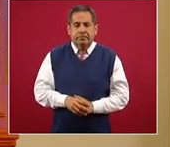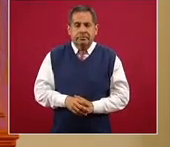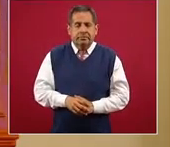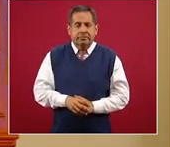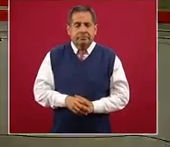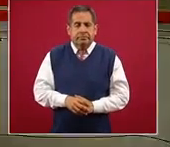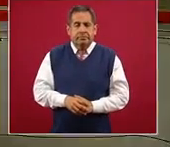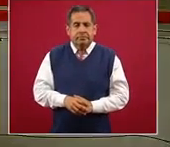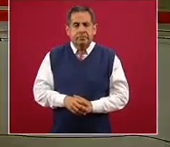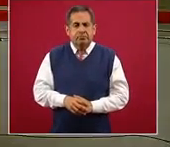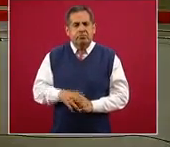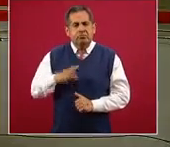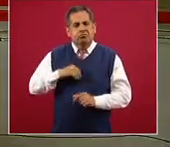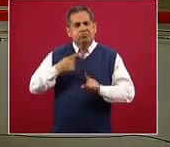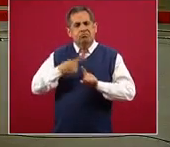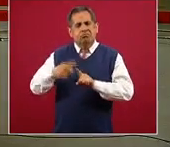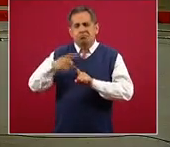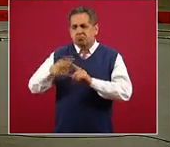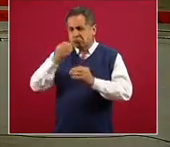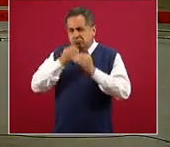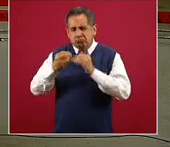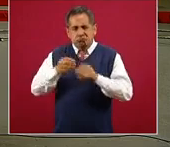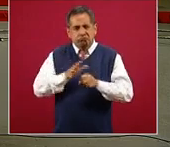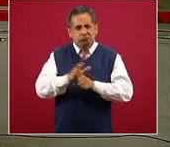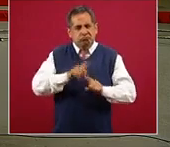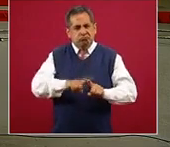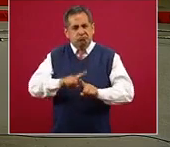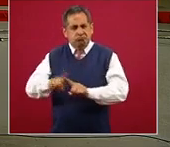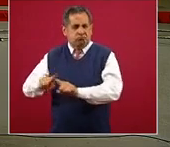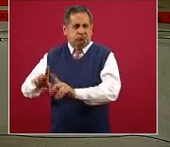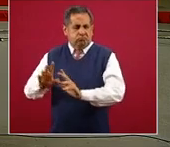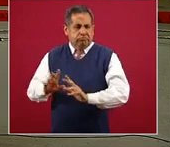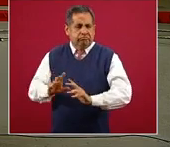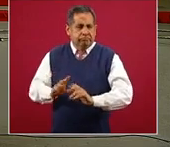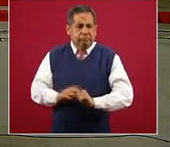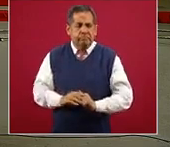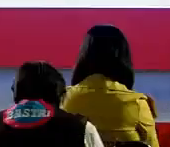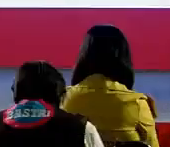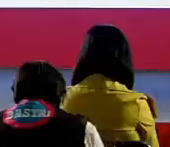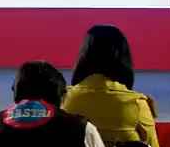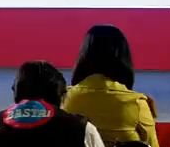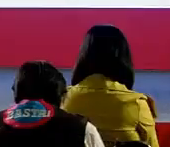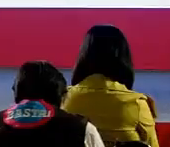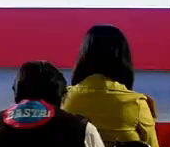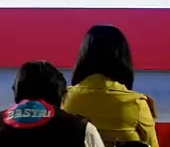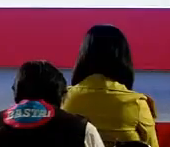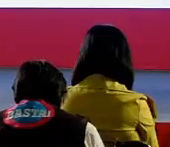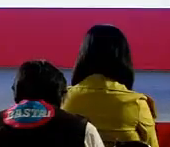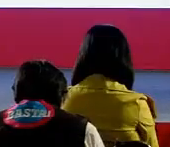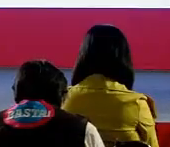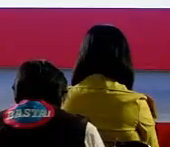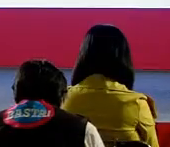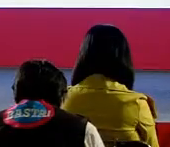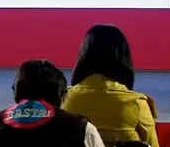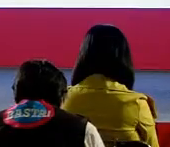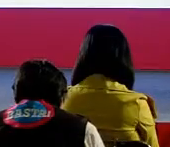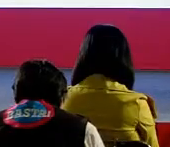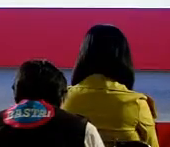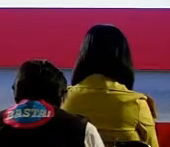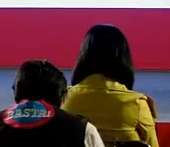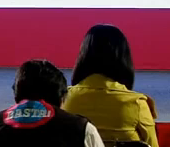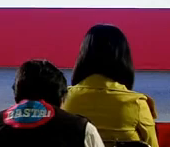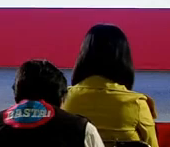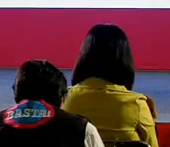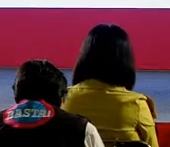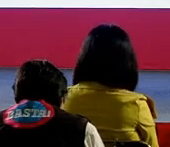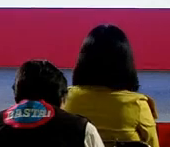Y bueno, hay muchos sistemas alimentarios culturalmente apropiados. Uno de los más conocidos es la milpa, un